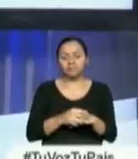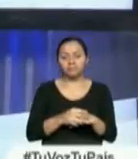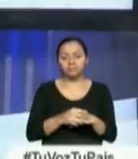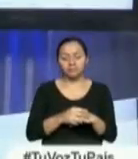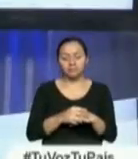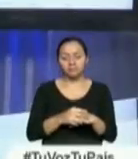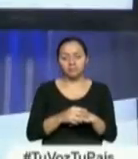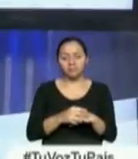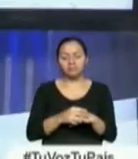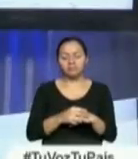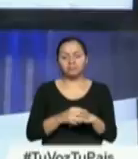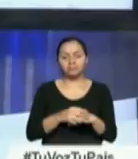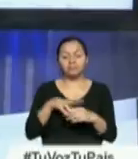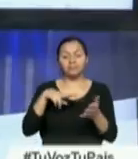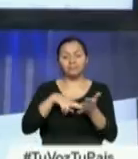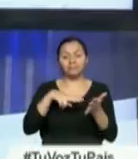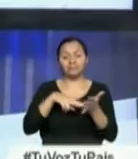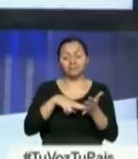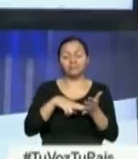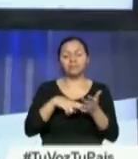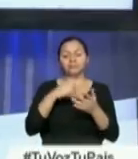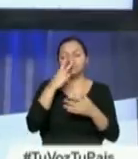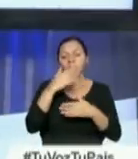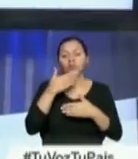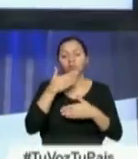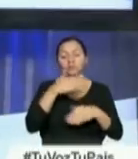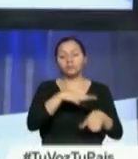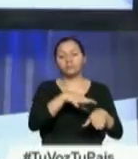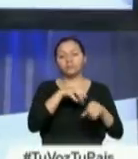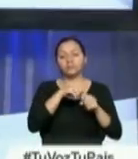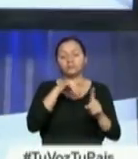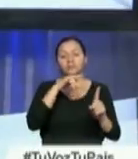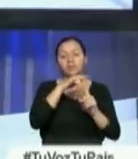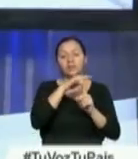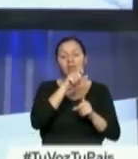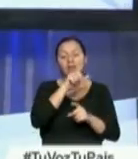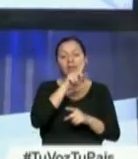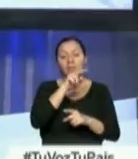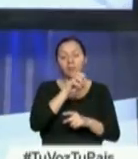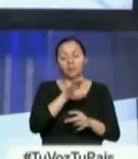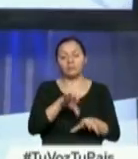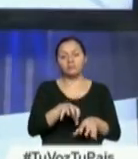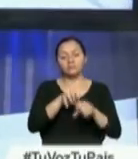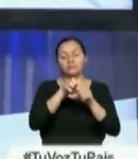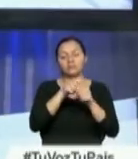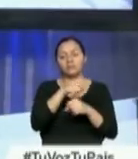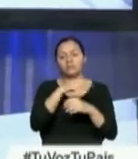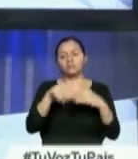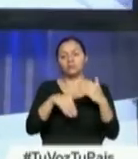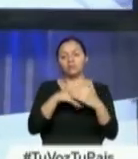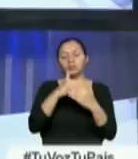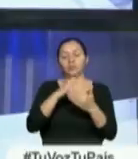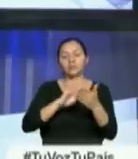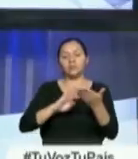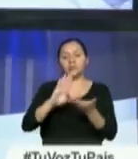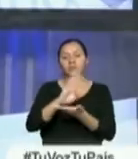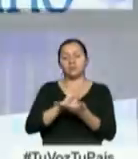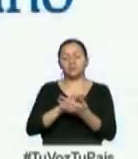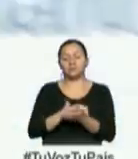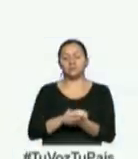Las fuerzas del régimen sirio se abren camino hacia el aeropuerto de Alepo al recuperar un nuevo barrio controlado por los